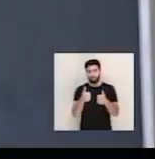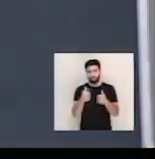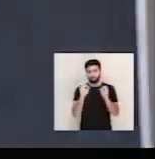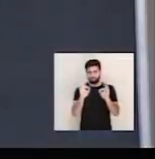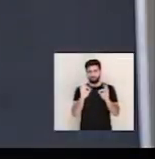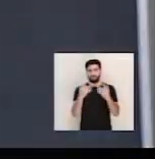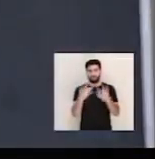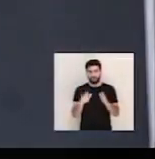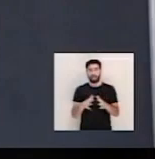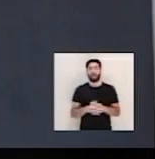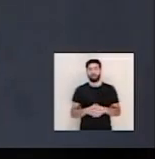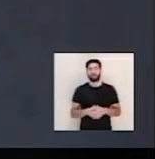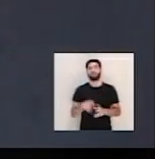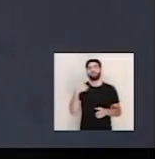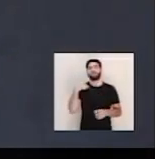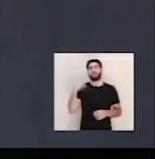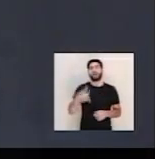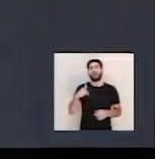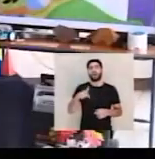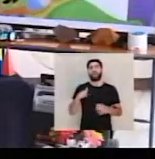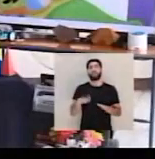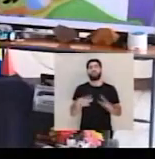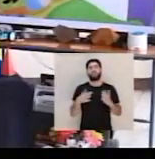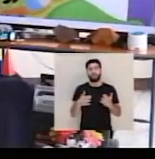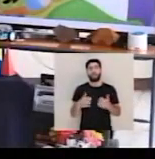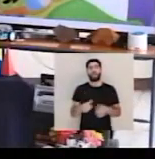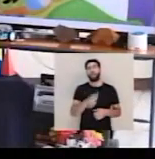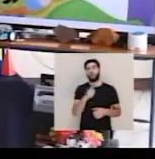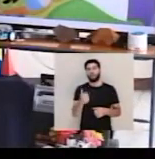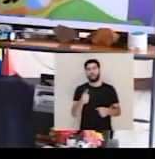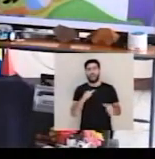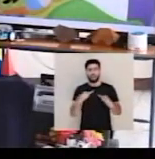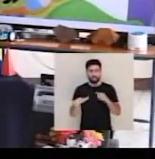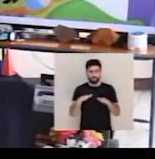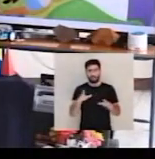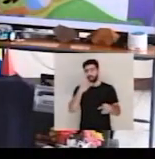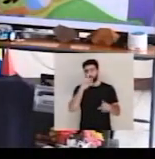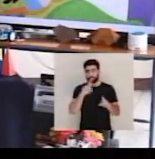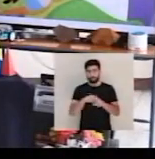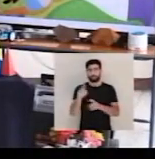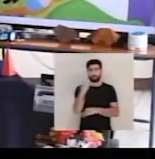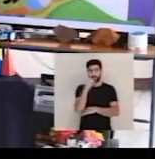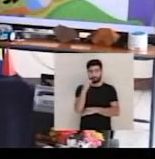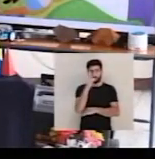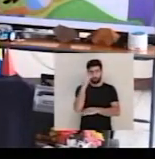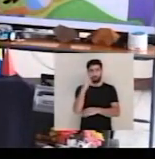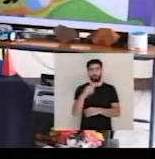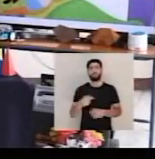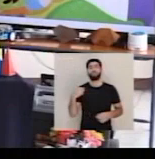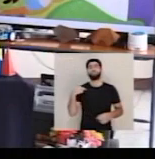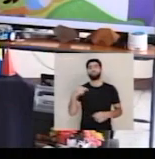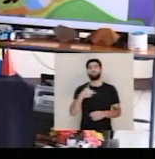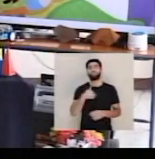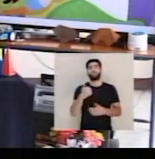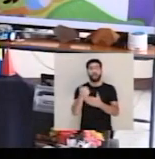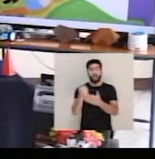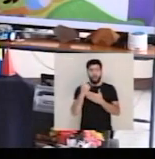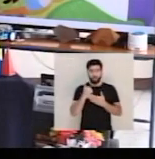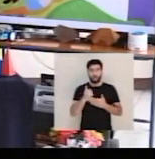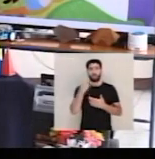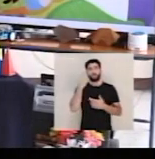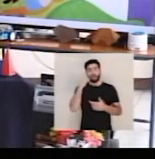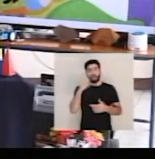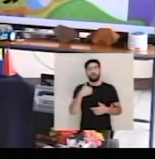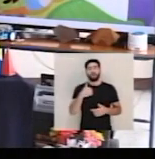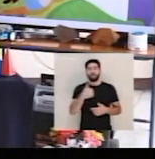Muy bien, chicos. Ahora voy a hacer una actividad que es muy importante, que esto nos va a